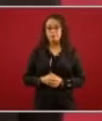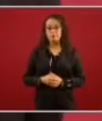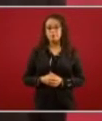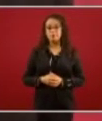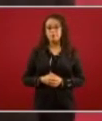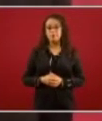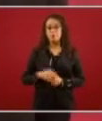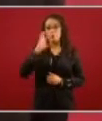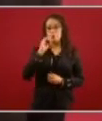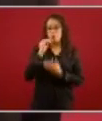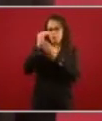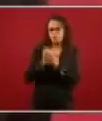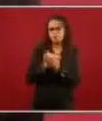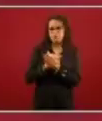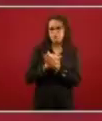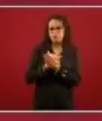o que se reduzca,